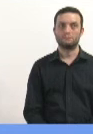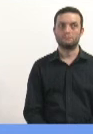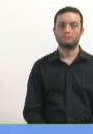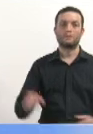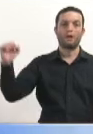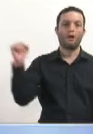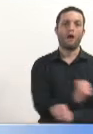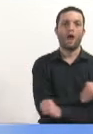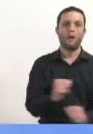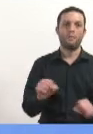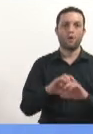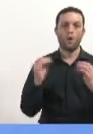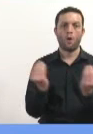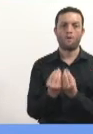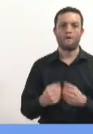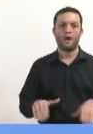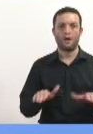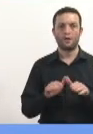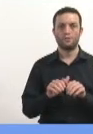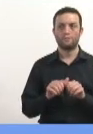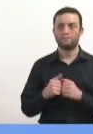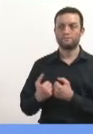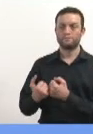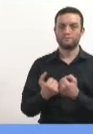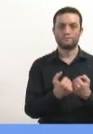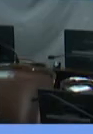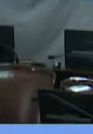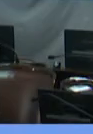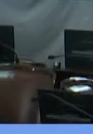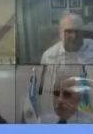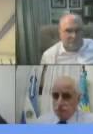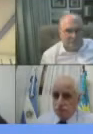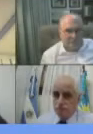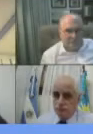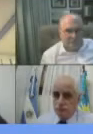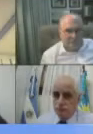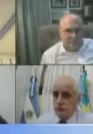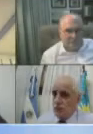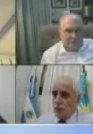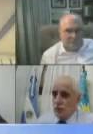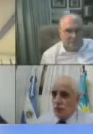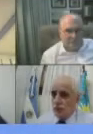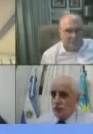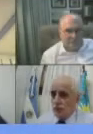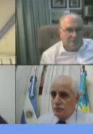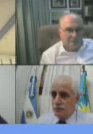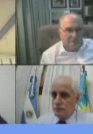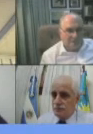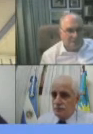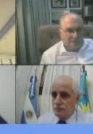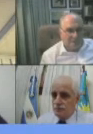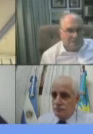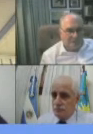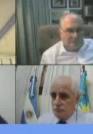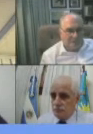aprobado por unanimidad se convierte en ley se comunica al poder ejecutivo no sabiendo más asuntos que